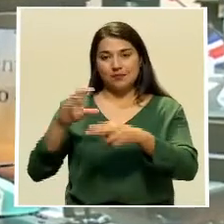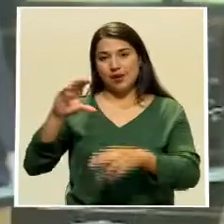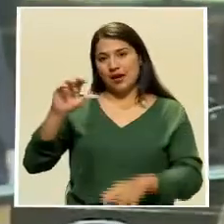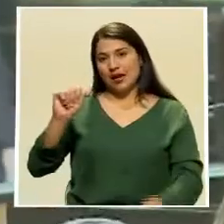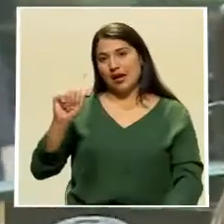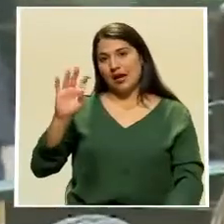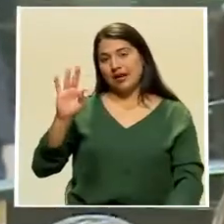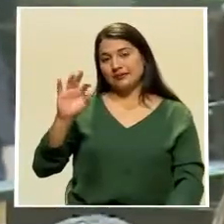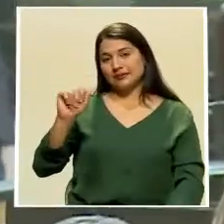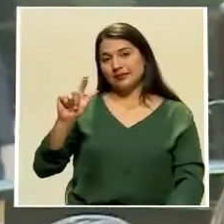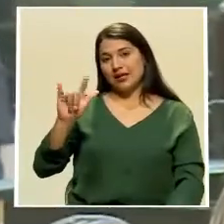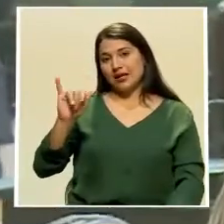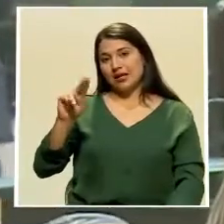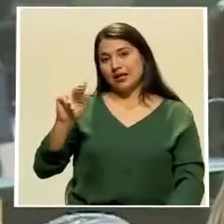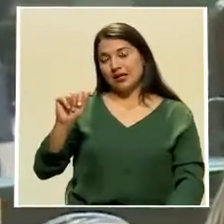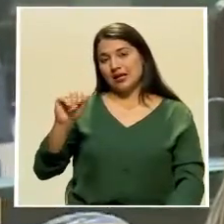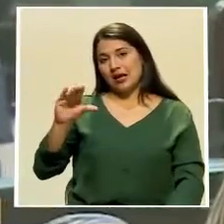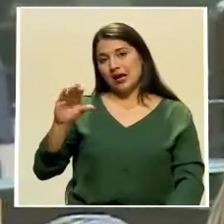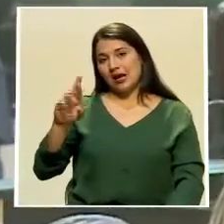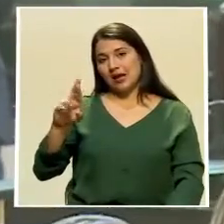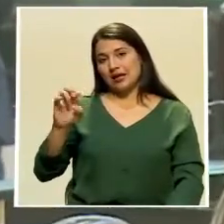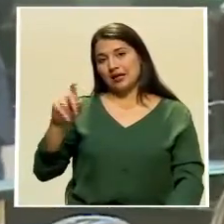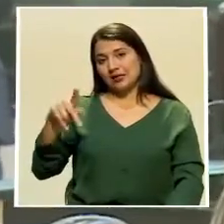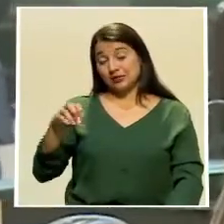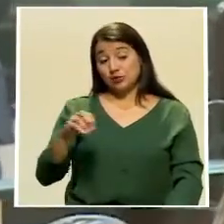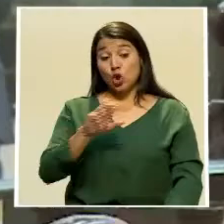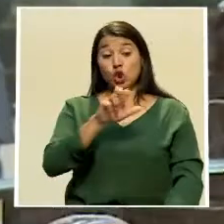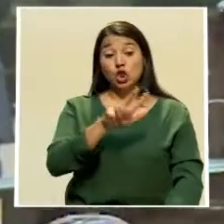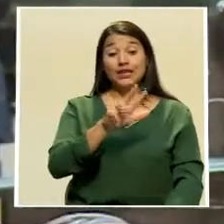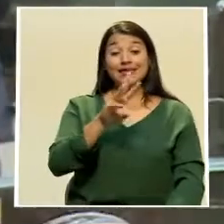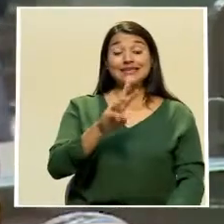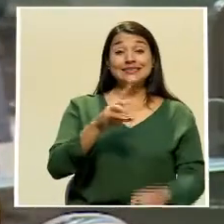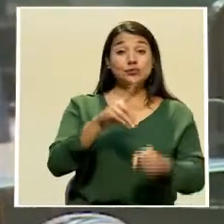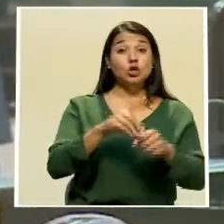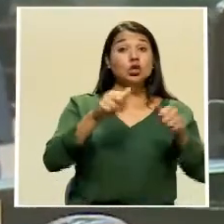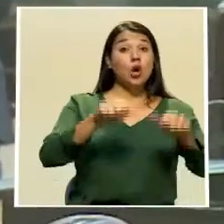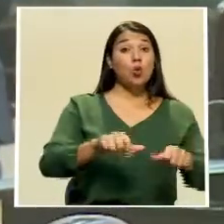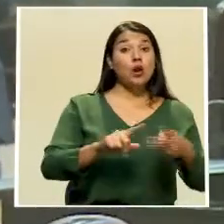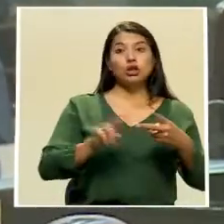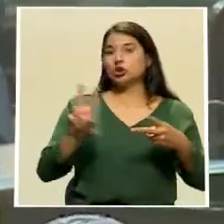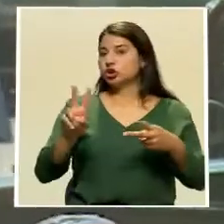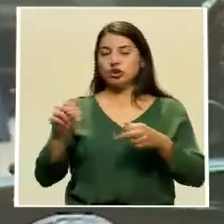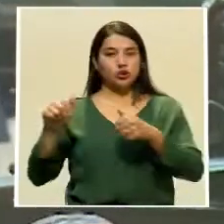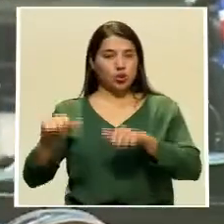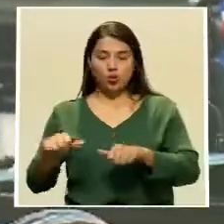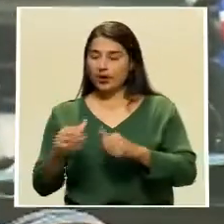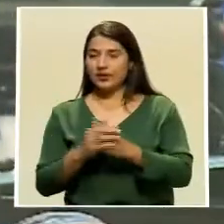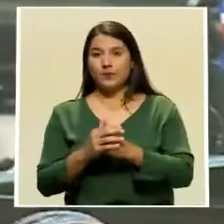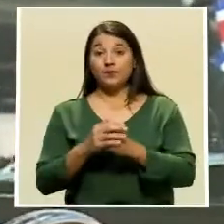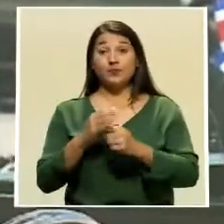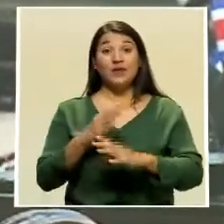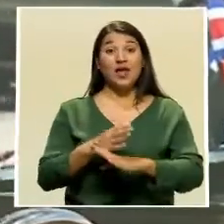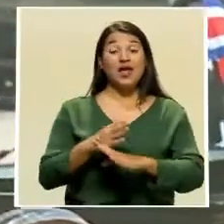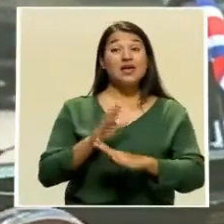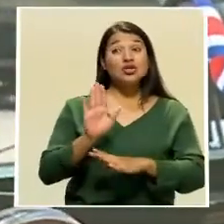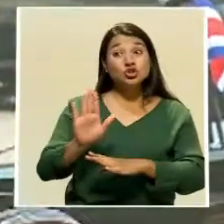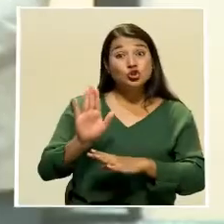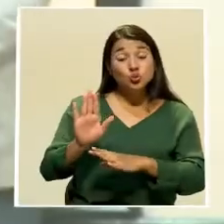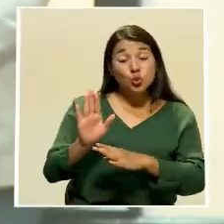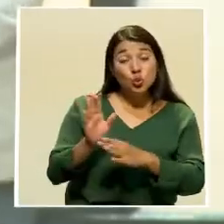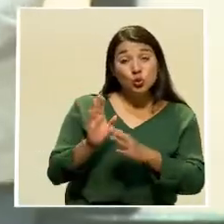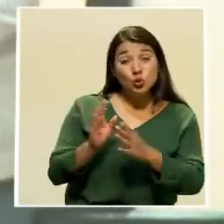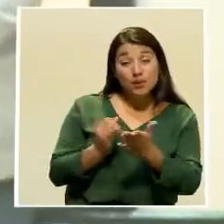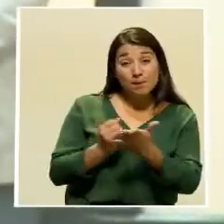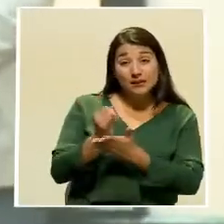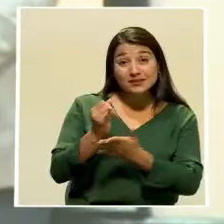El informe fue aprobado con 36 votos a favor y 12 en contra. El caso de la defensora fue elevado hasta la instancia legislativa